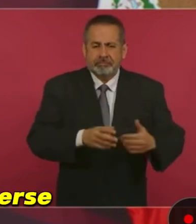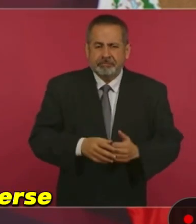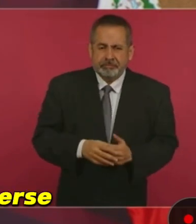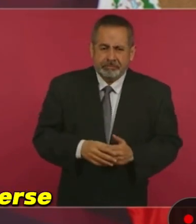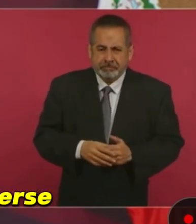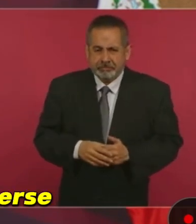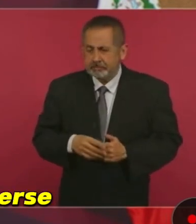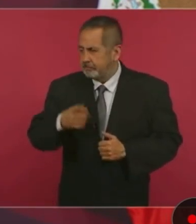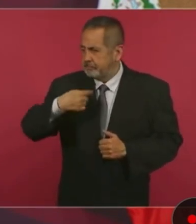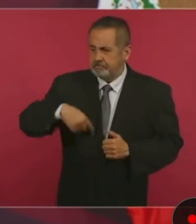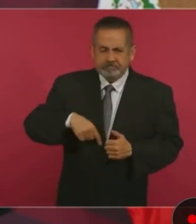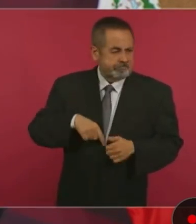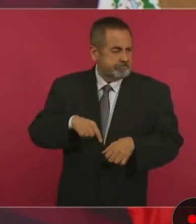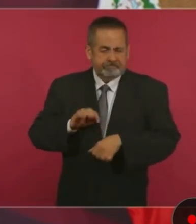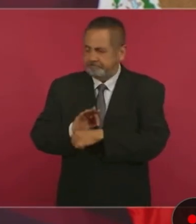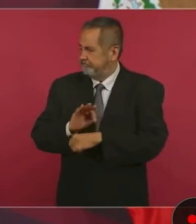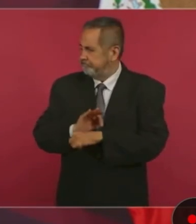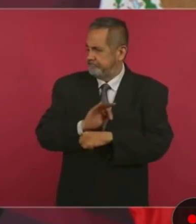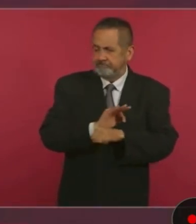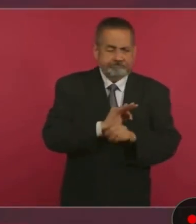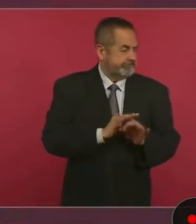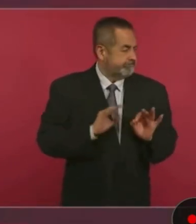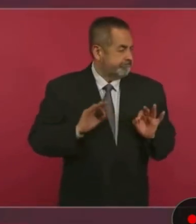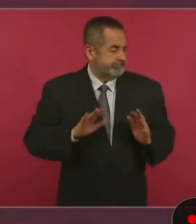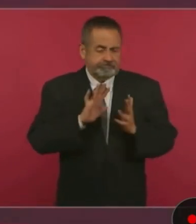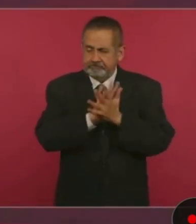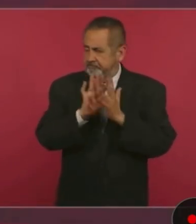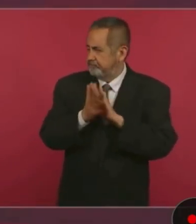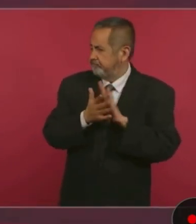fundamental para protegerse de manera mafiosa.